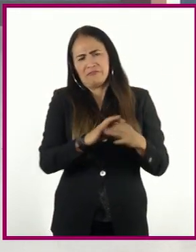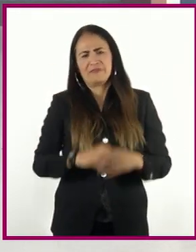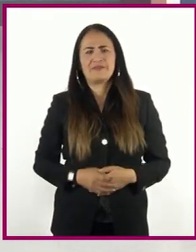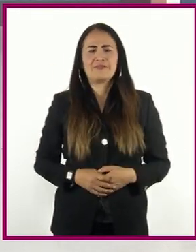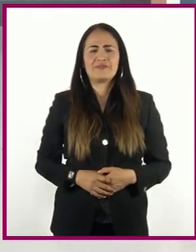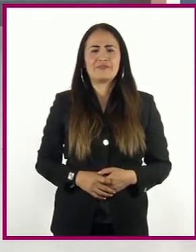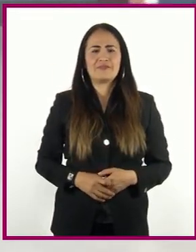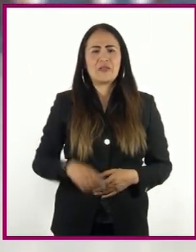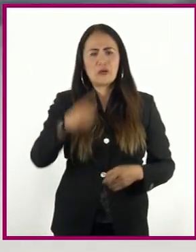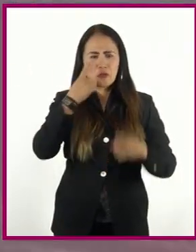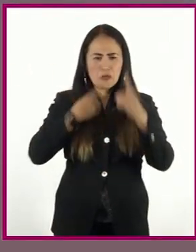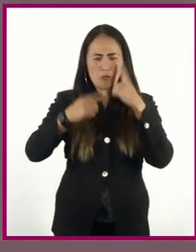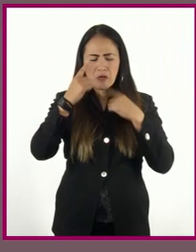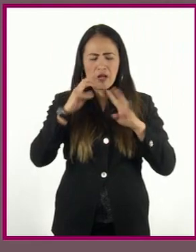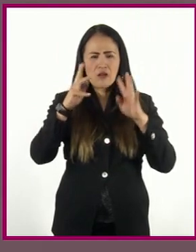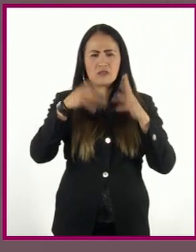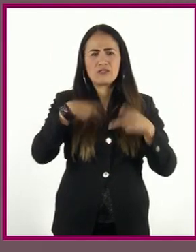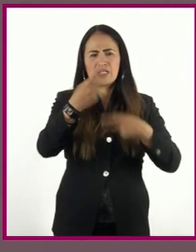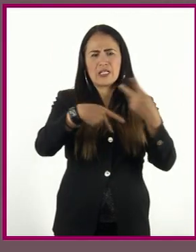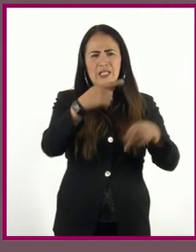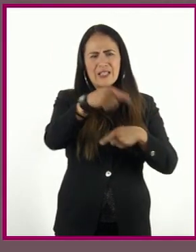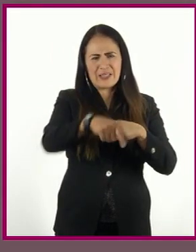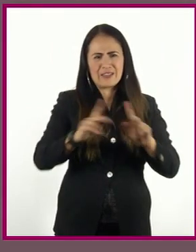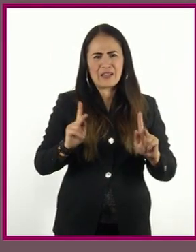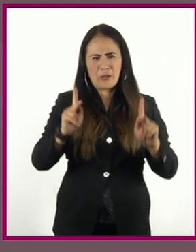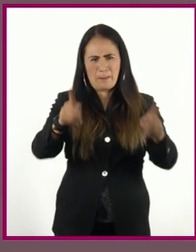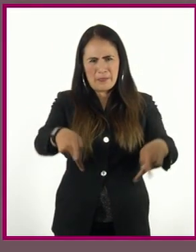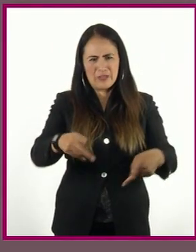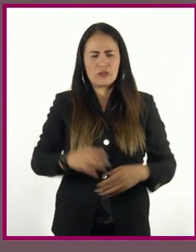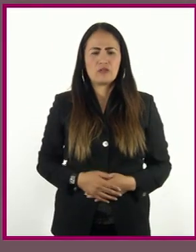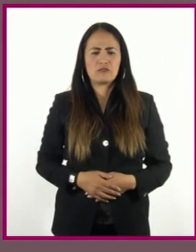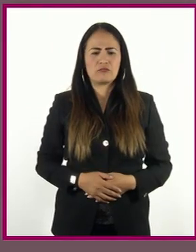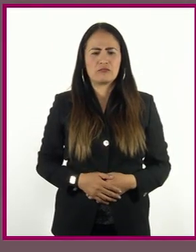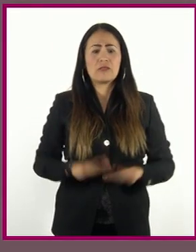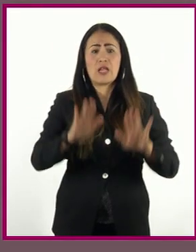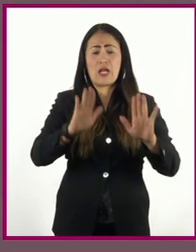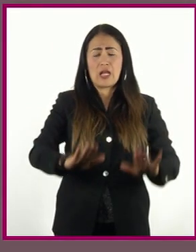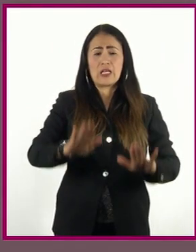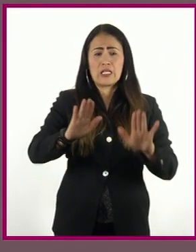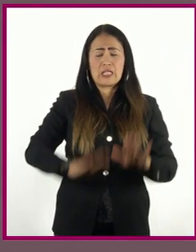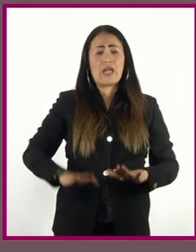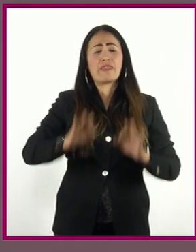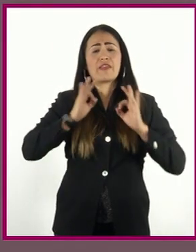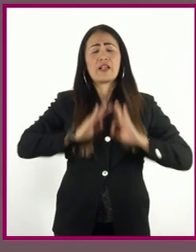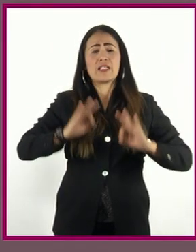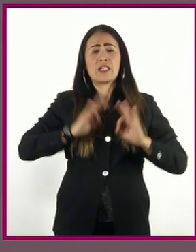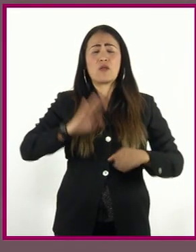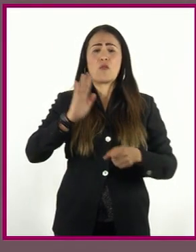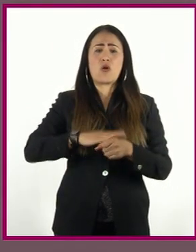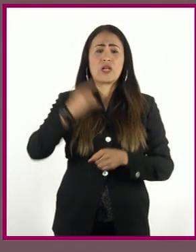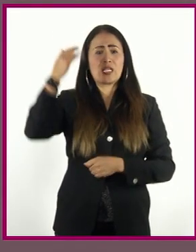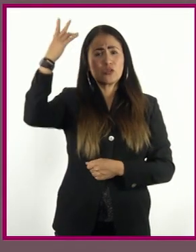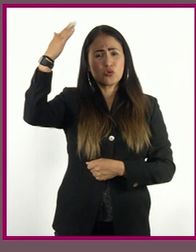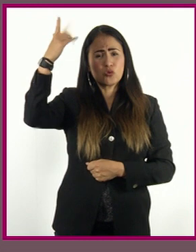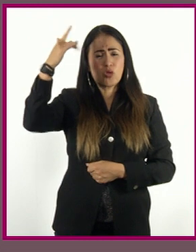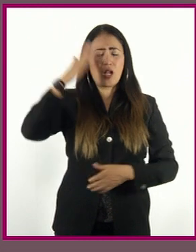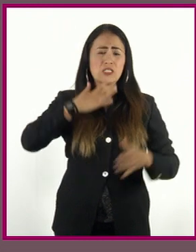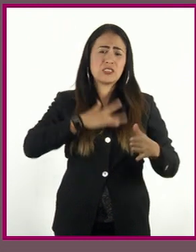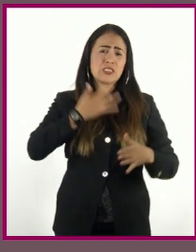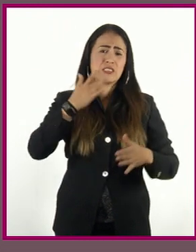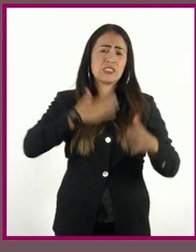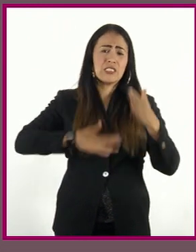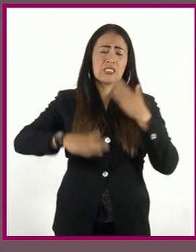a llorar al hueso. Para que su sed se aplaque, pues el sol le ha fatigado, va a poner